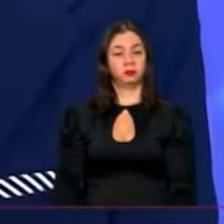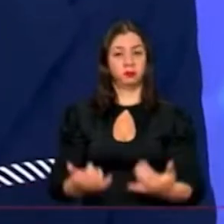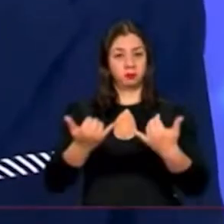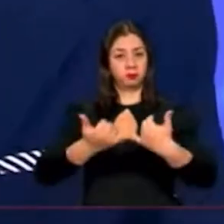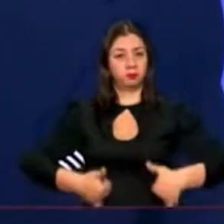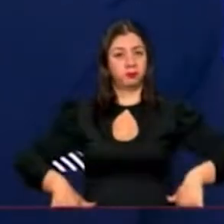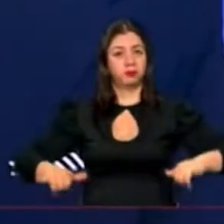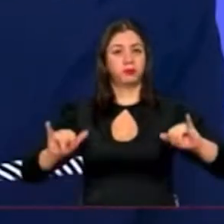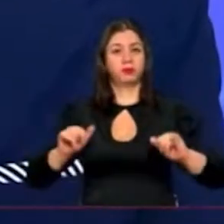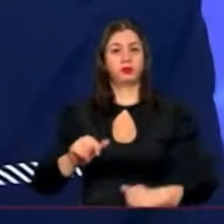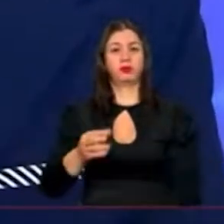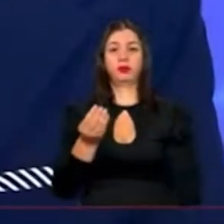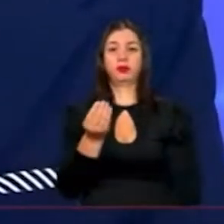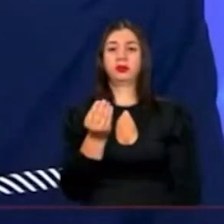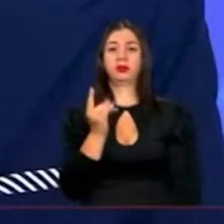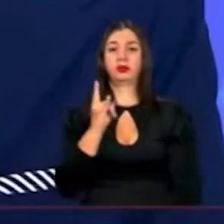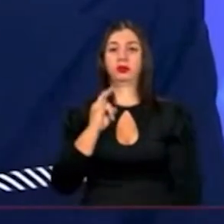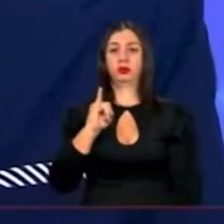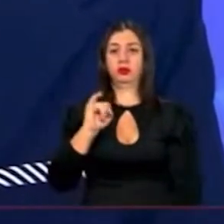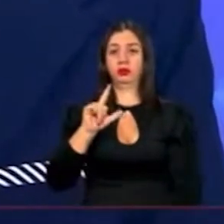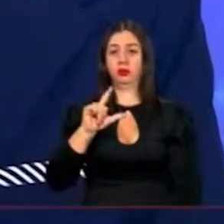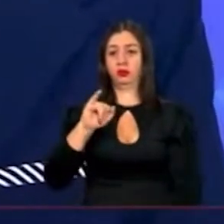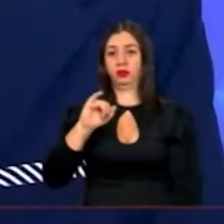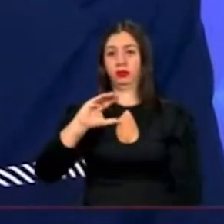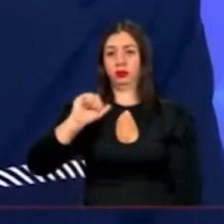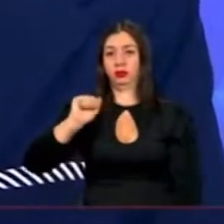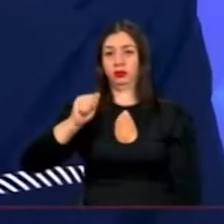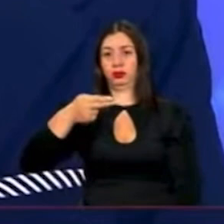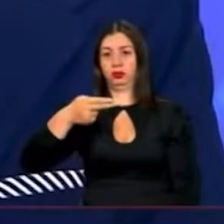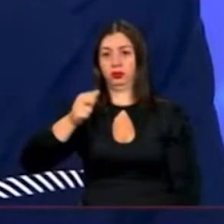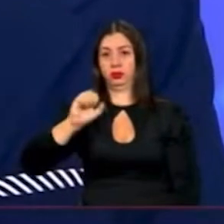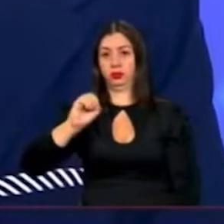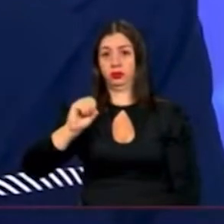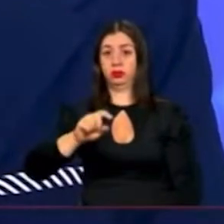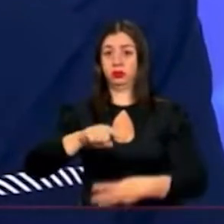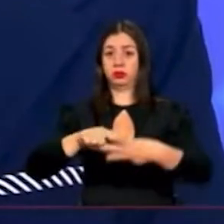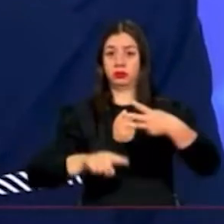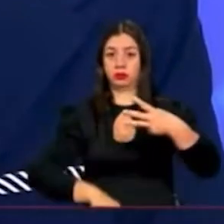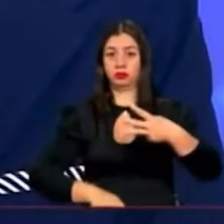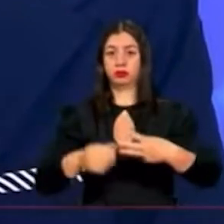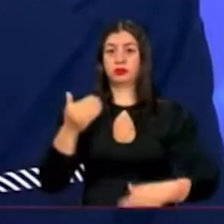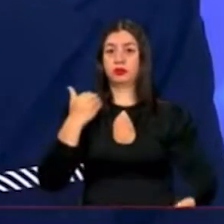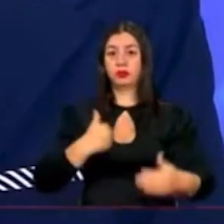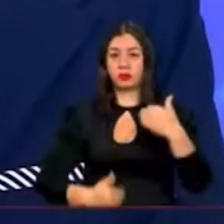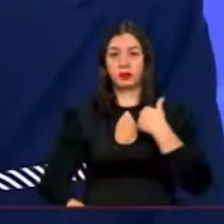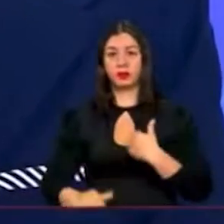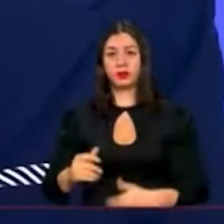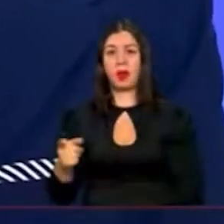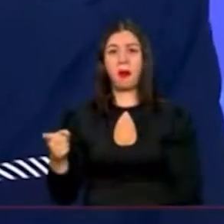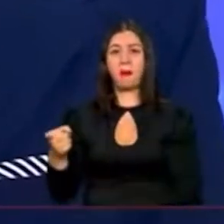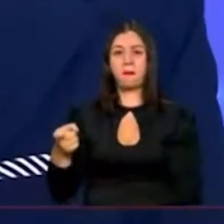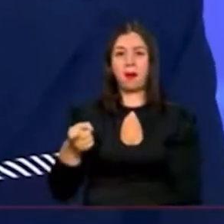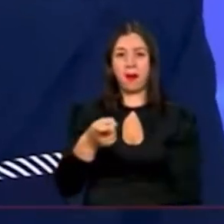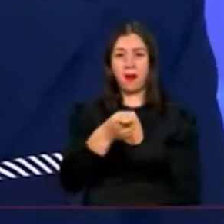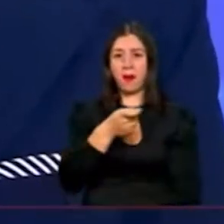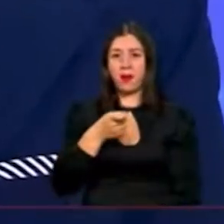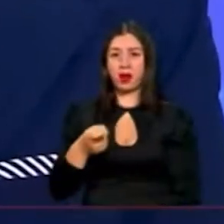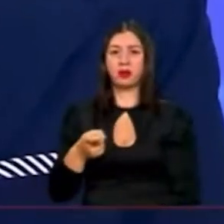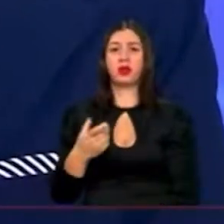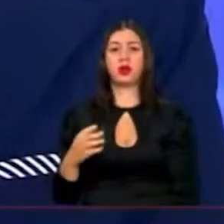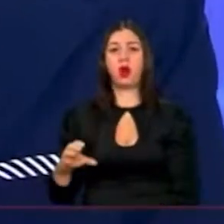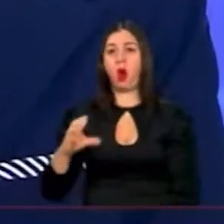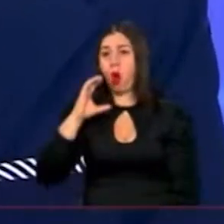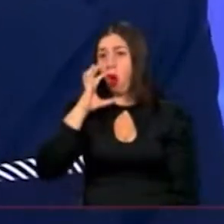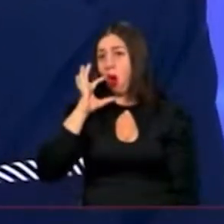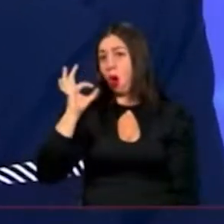Y finalmente, en Santander de Quilichao, Carmen, tres personas resultaron gravemente heridas en medio de un ataque a disparos por parte